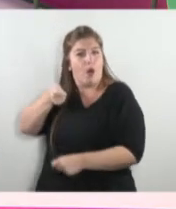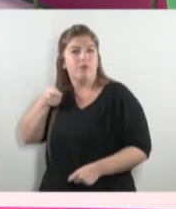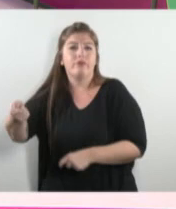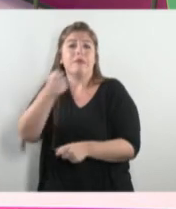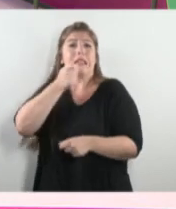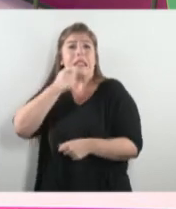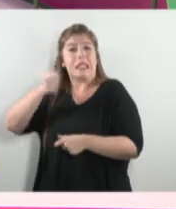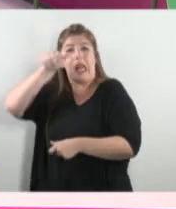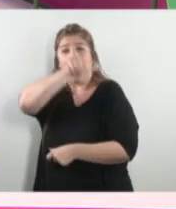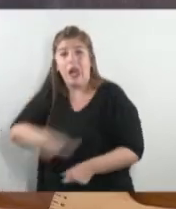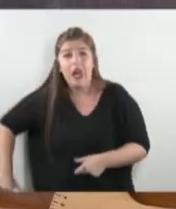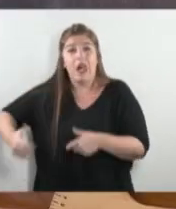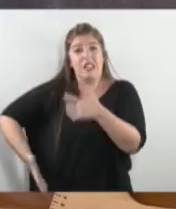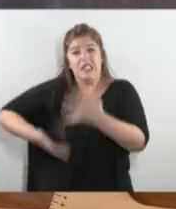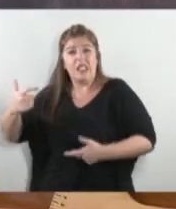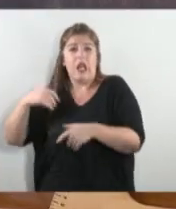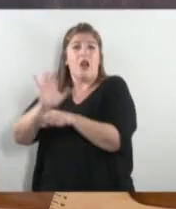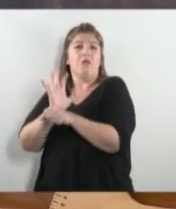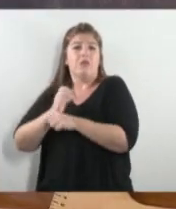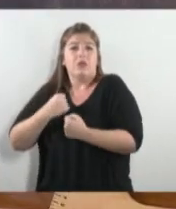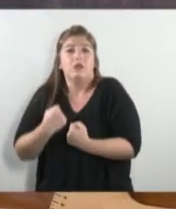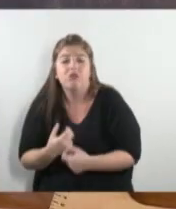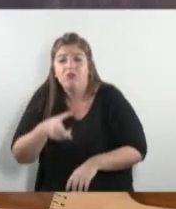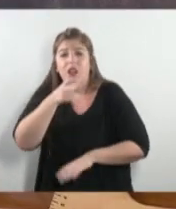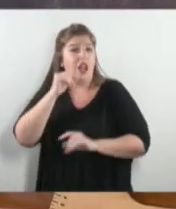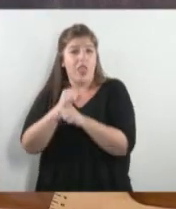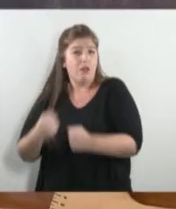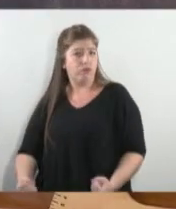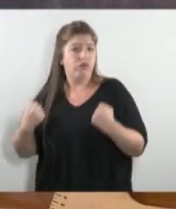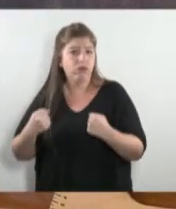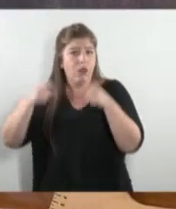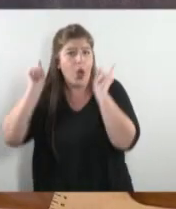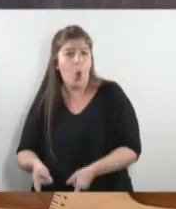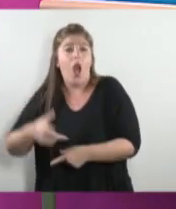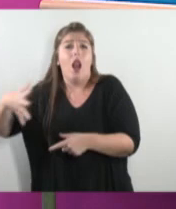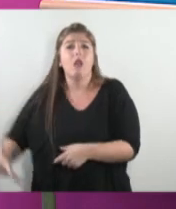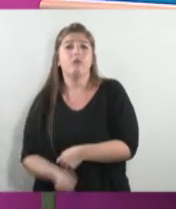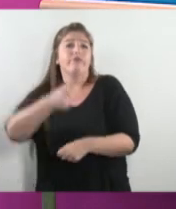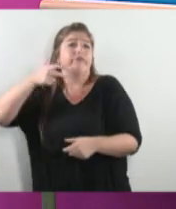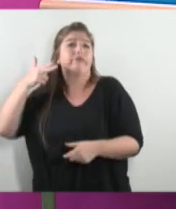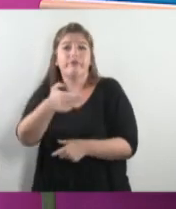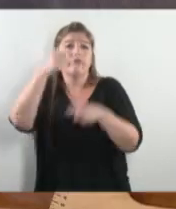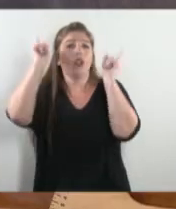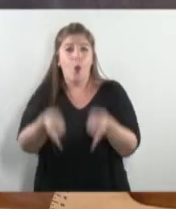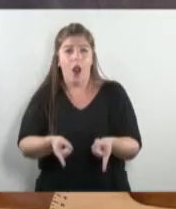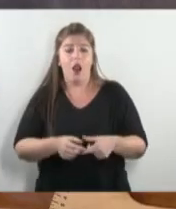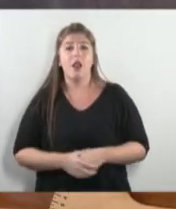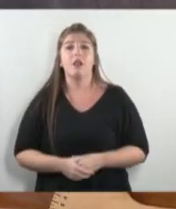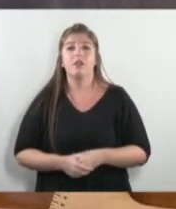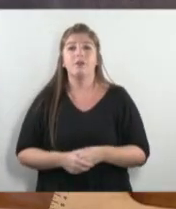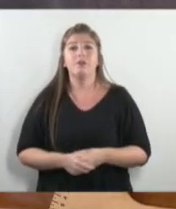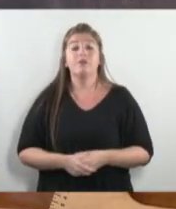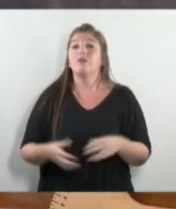se le encoge, luego sus tripas recoge y se agacha a disparar. Terrible. Y esta que es